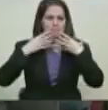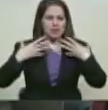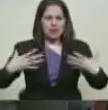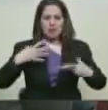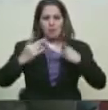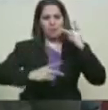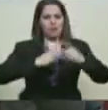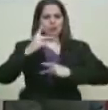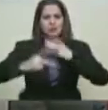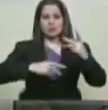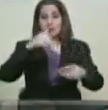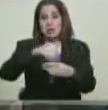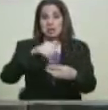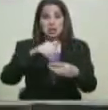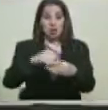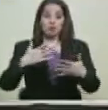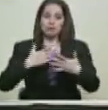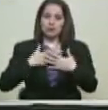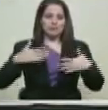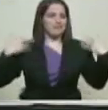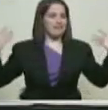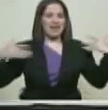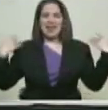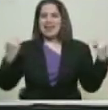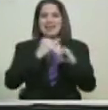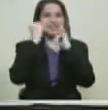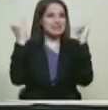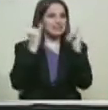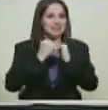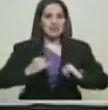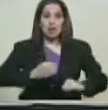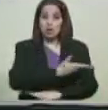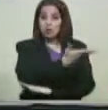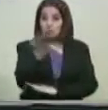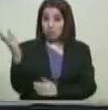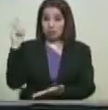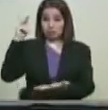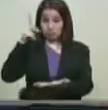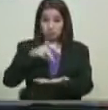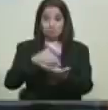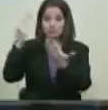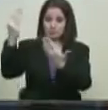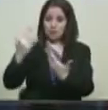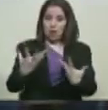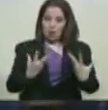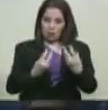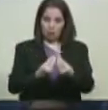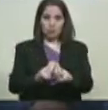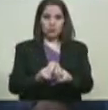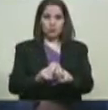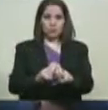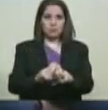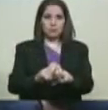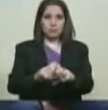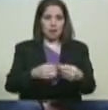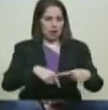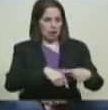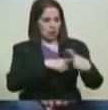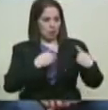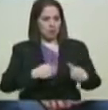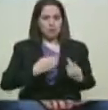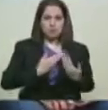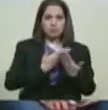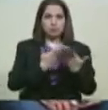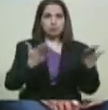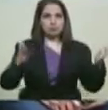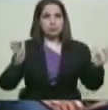electoral. Yo me alegro mucho que ustedes estén aquí. Las puertas de Venezuela, las puertas de los centros electorales, las puertas del corazón del pueblo están abiertas